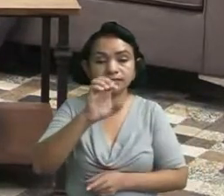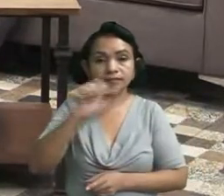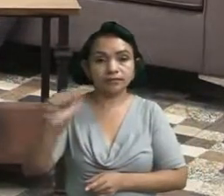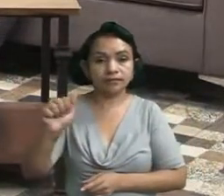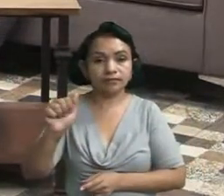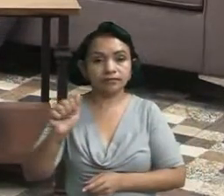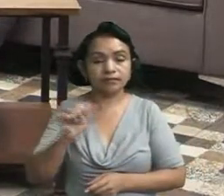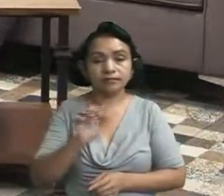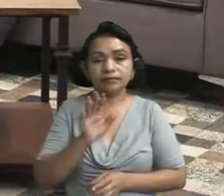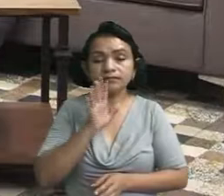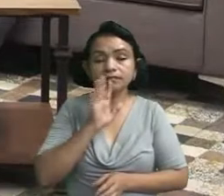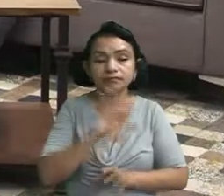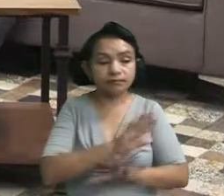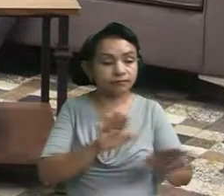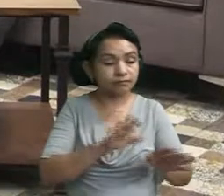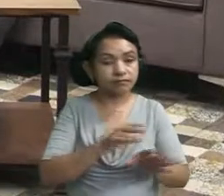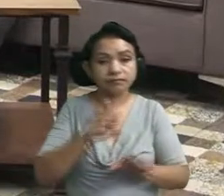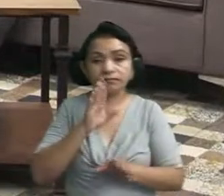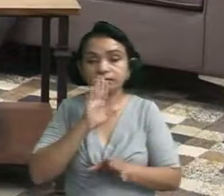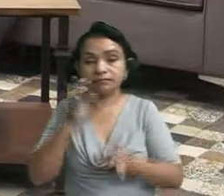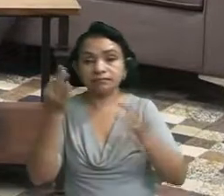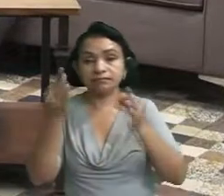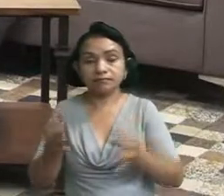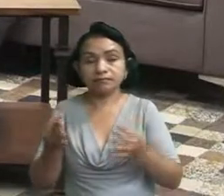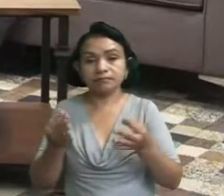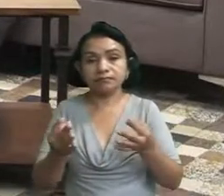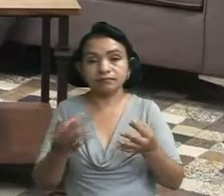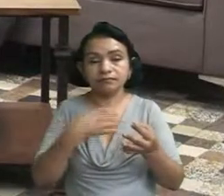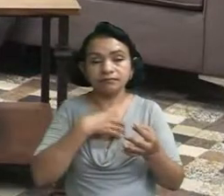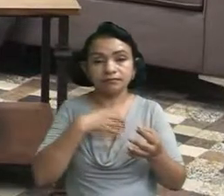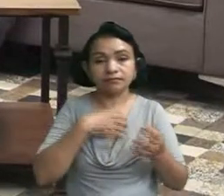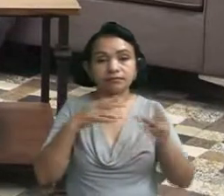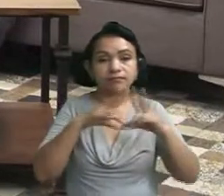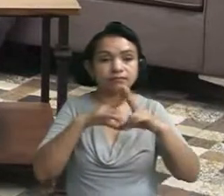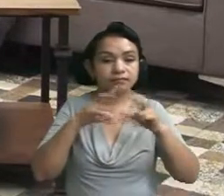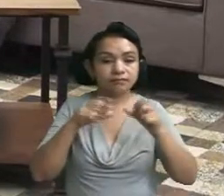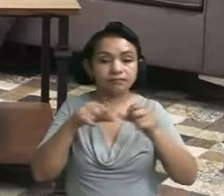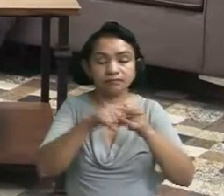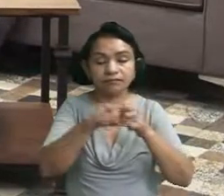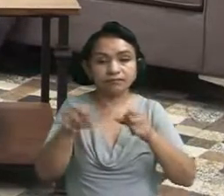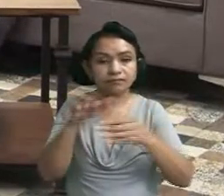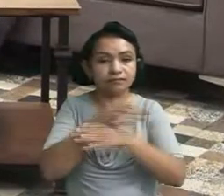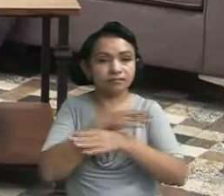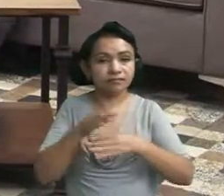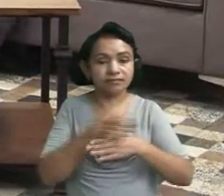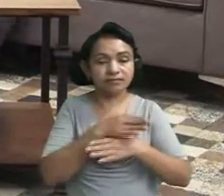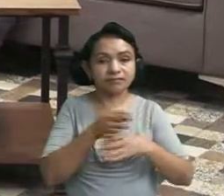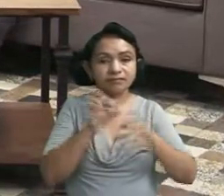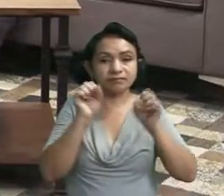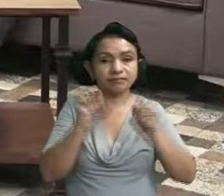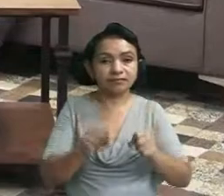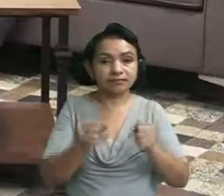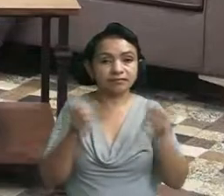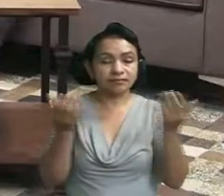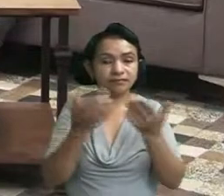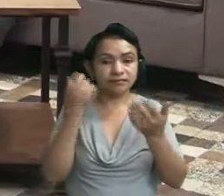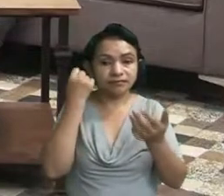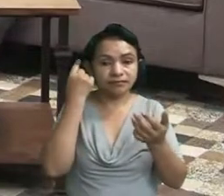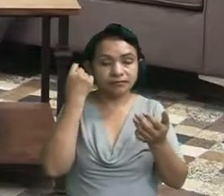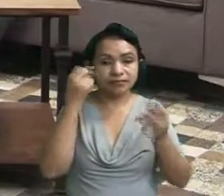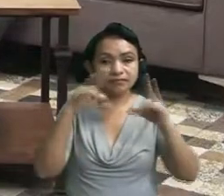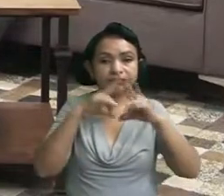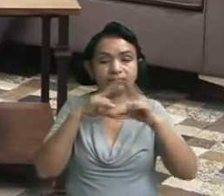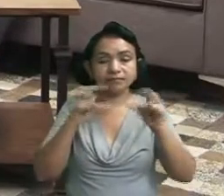salen precisamente vendiendo los intereses de sus mismas naciones. En ese sentido, ¿cómo podemos entender esa coherencia de Nicaragua?